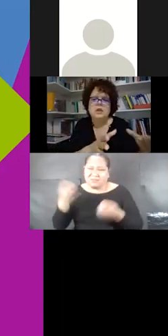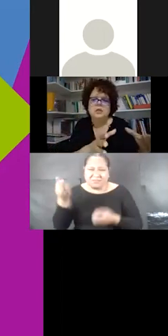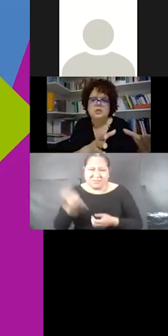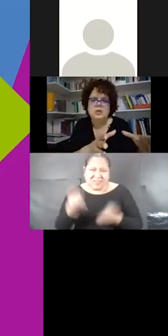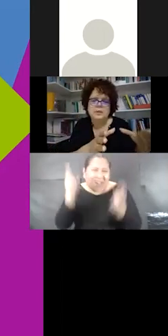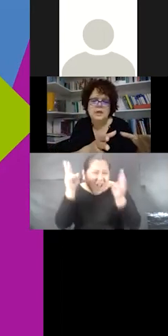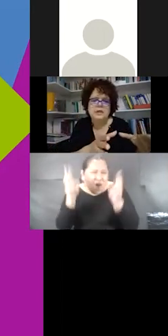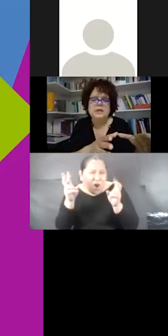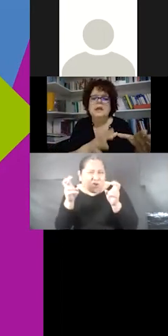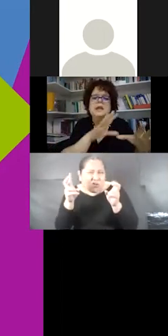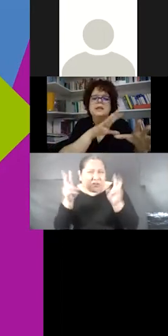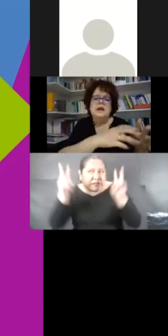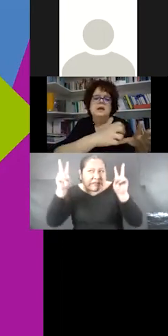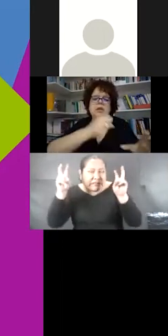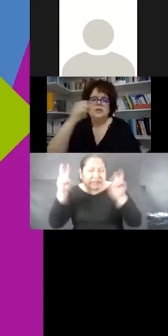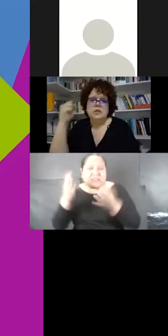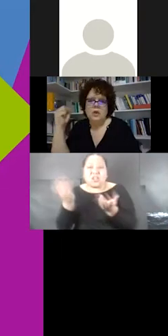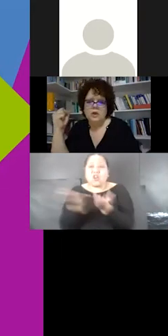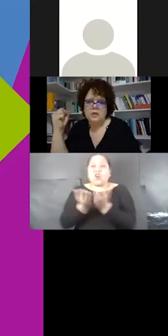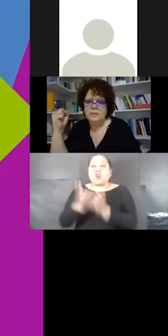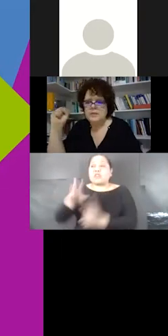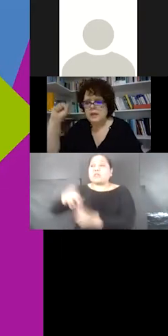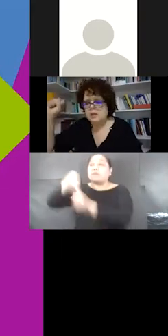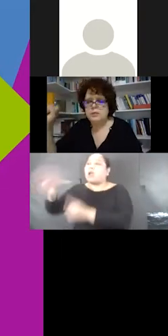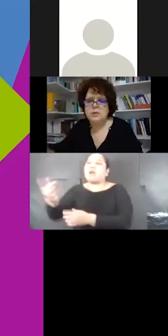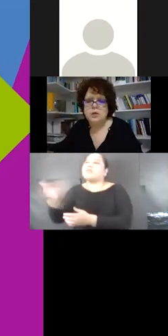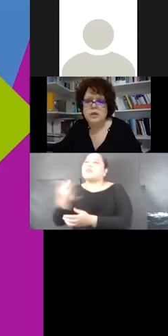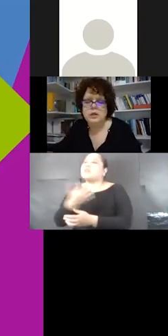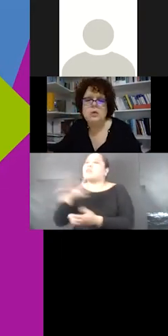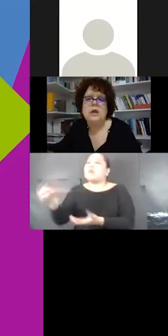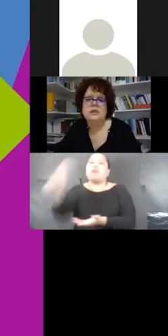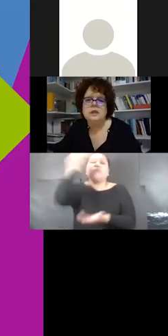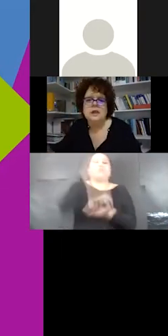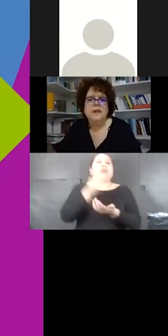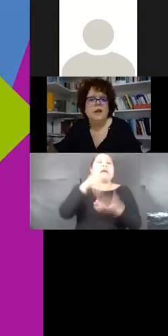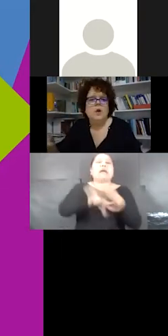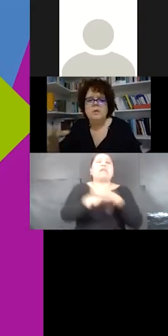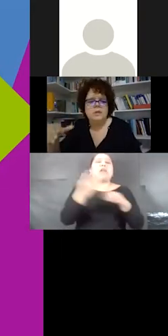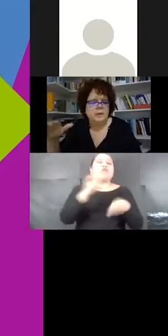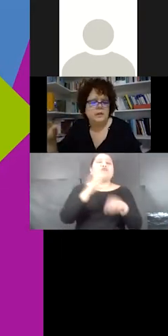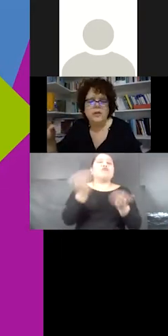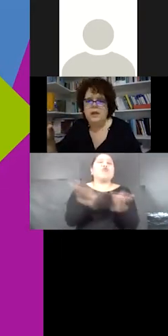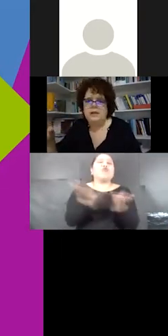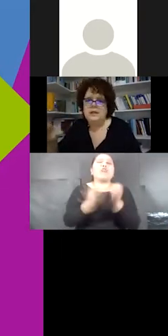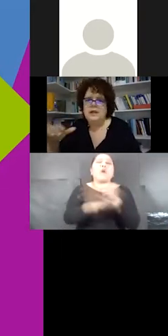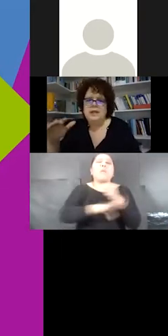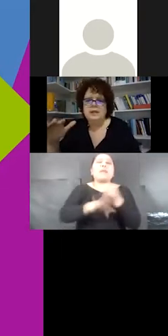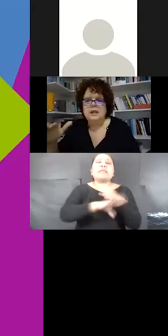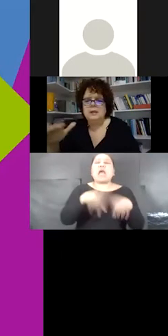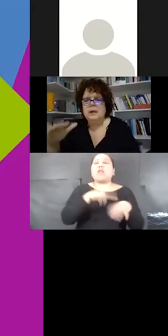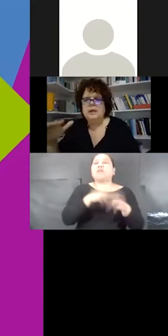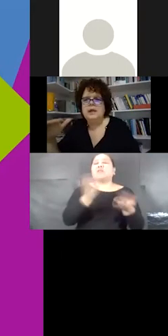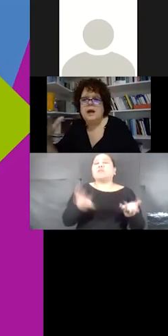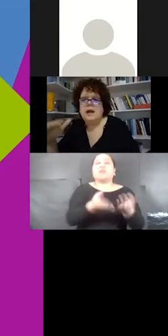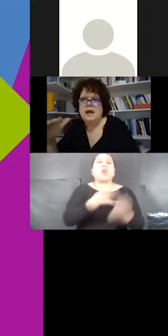en colegios especiales, sacaron a los chicos de los colegios especiales y los pusieron en colegios regulares. ¿Cómo? Dependiendo de la edad. ¿Qué edad